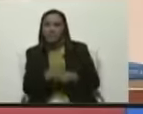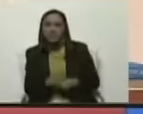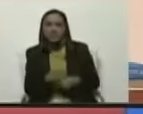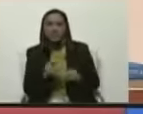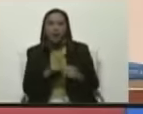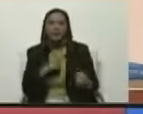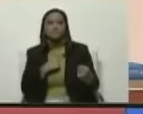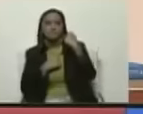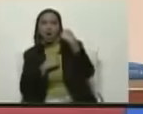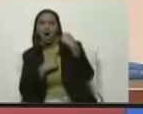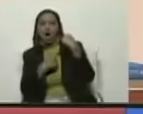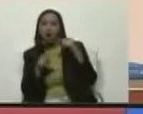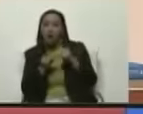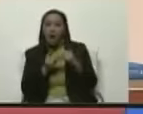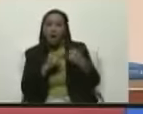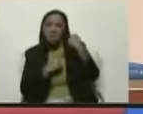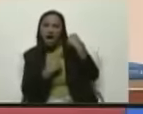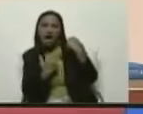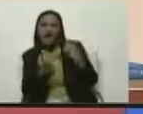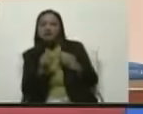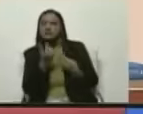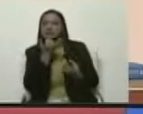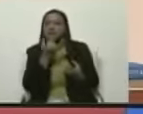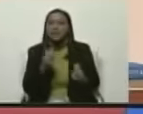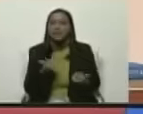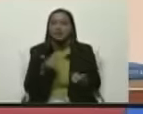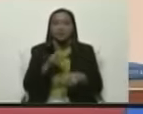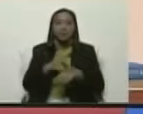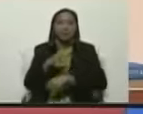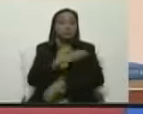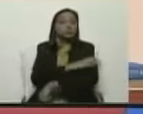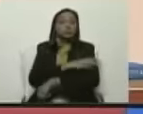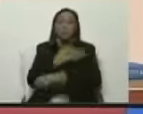cuerda esperando el golpe, pero ellos no están haciendo nada